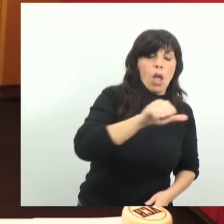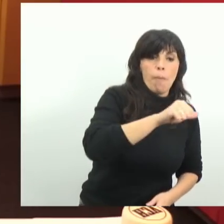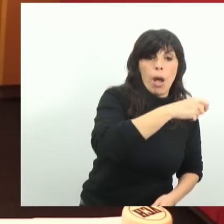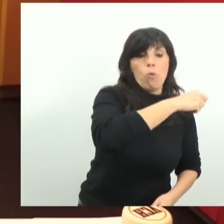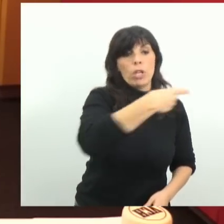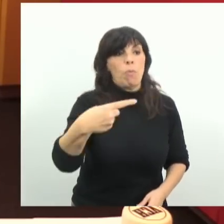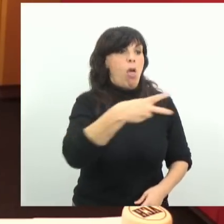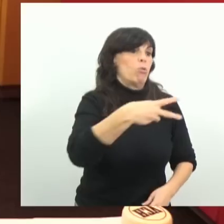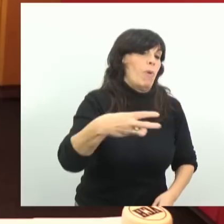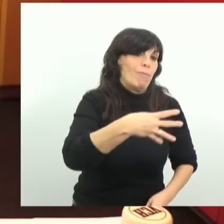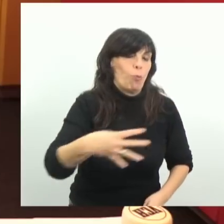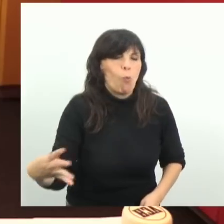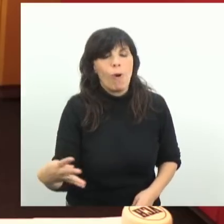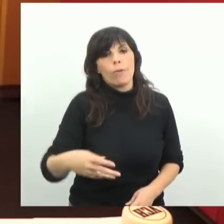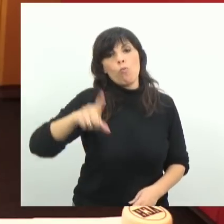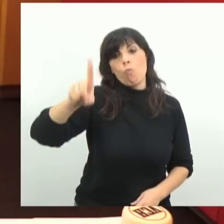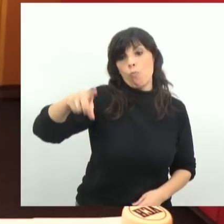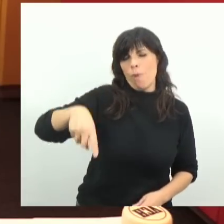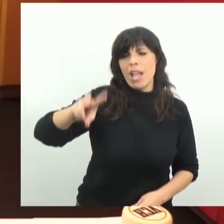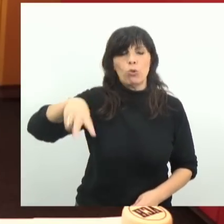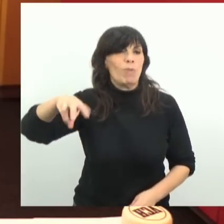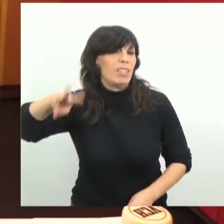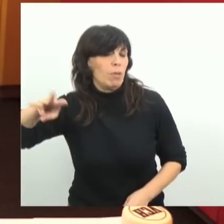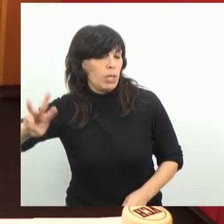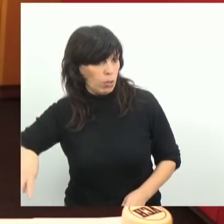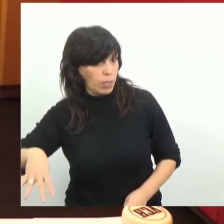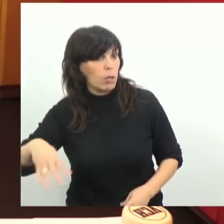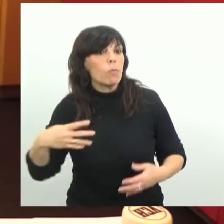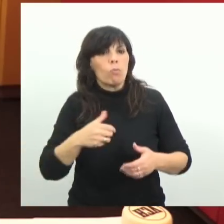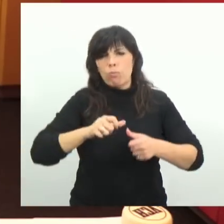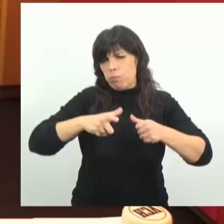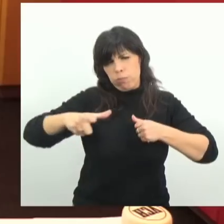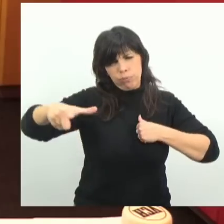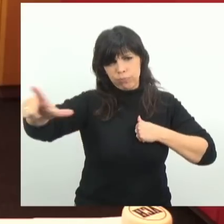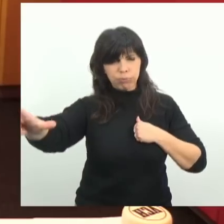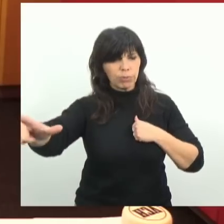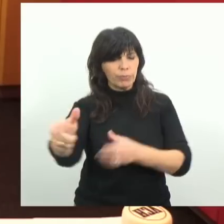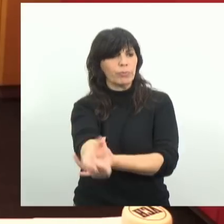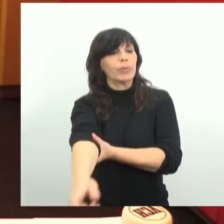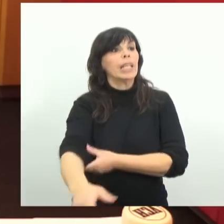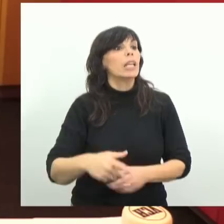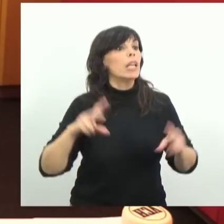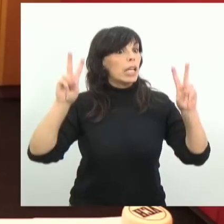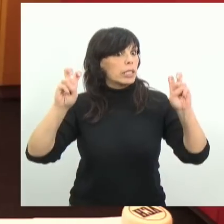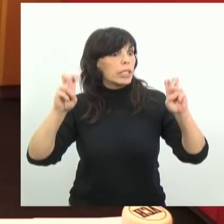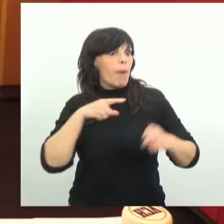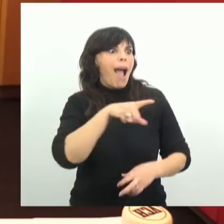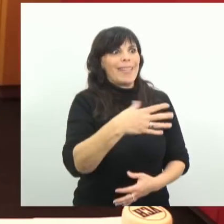¿Te puede animar? Claro. ¿Te puede inspirar? También. ¿Te puede entusiasmar?